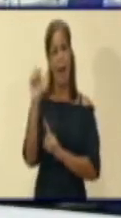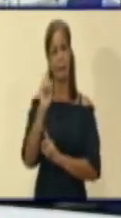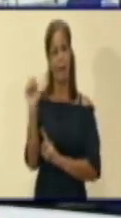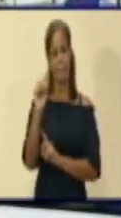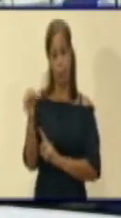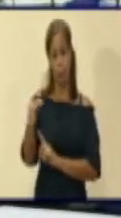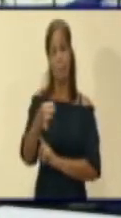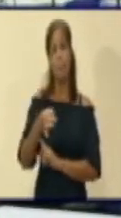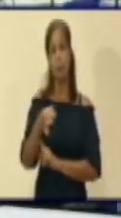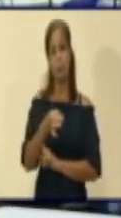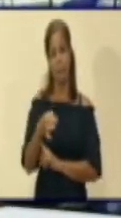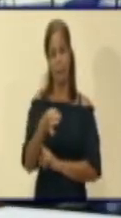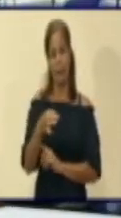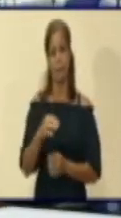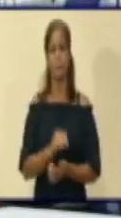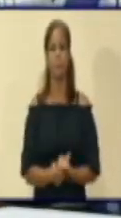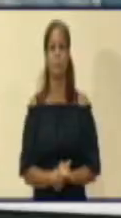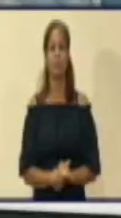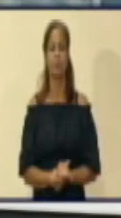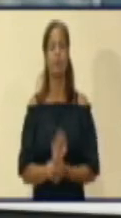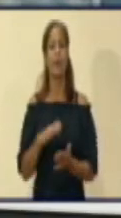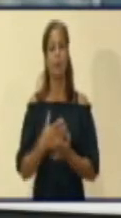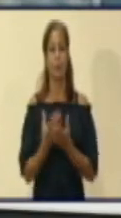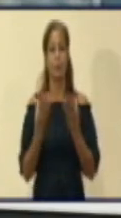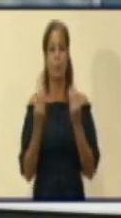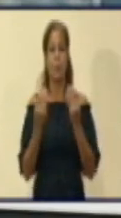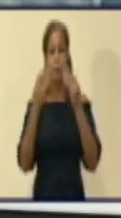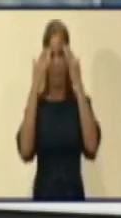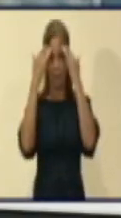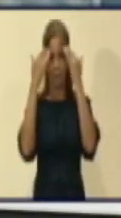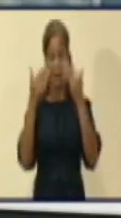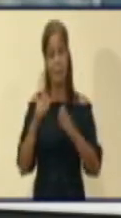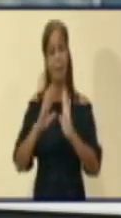para la provincia. Cómo no, muchísimas gracias a Leonardo por toda esta explicación.